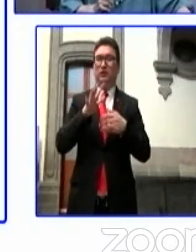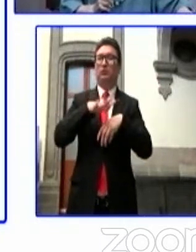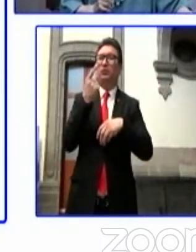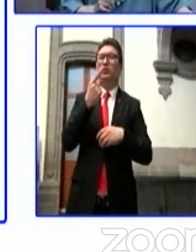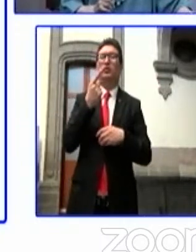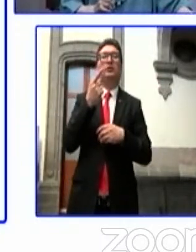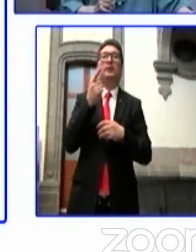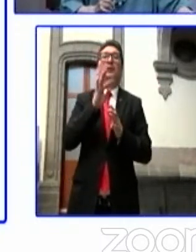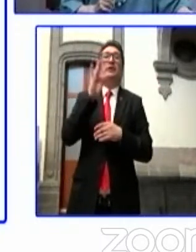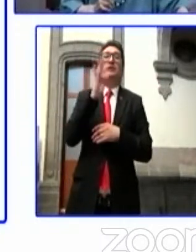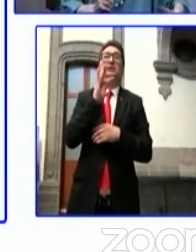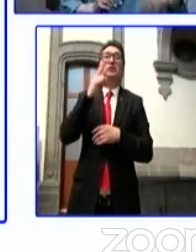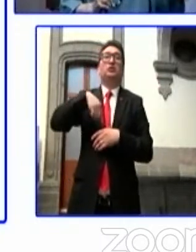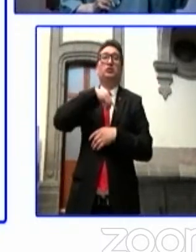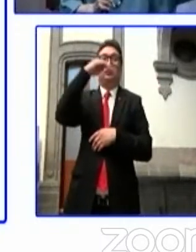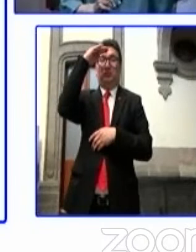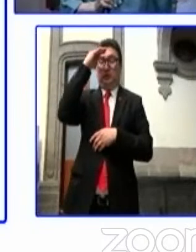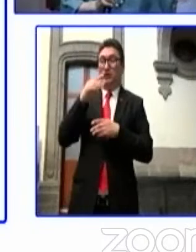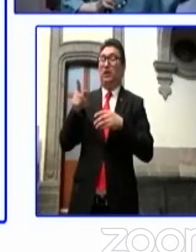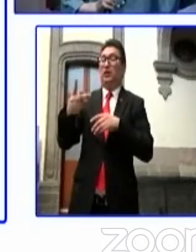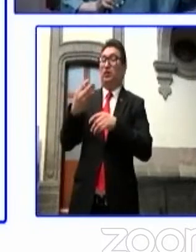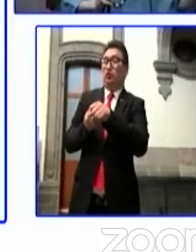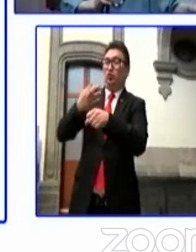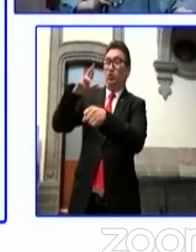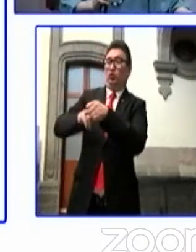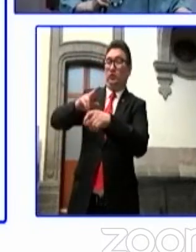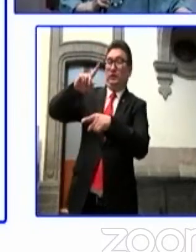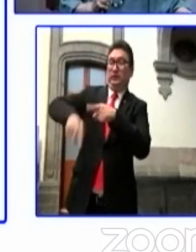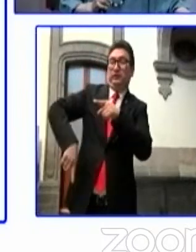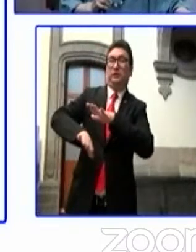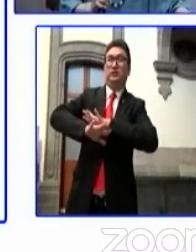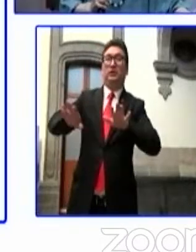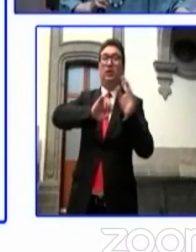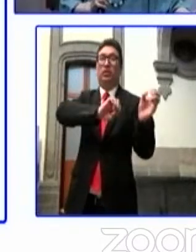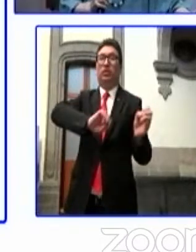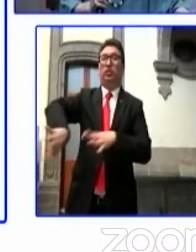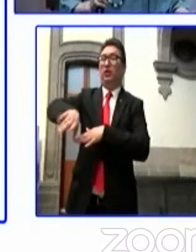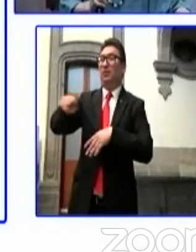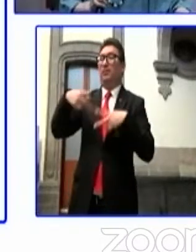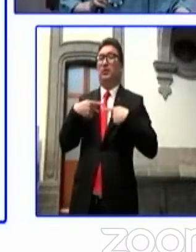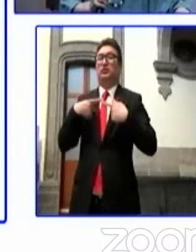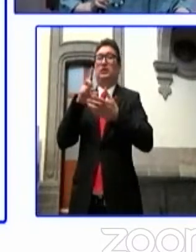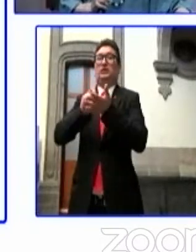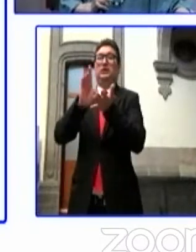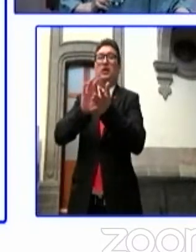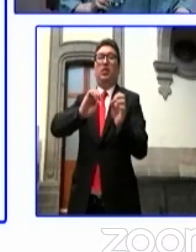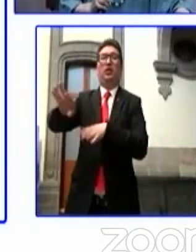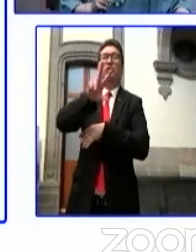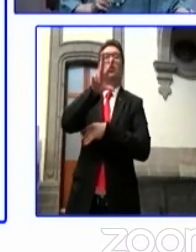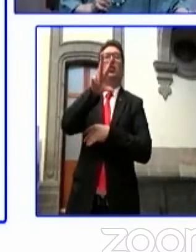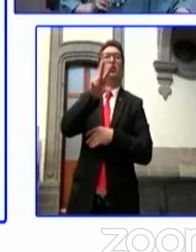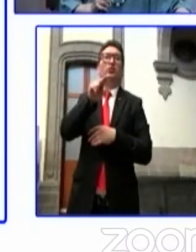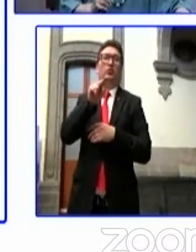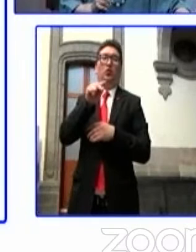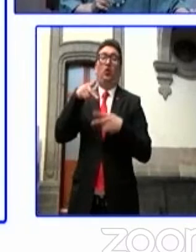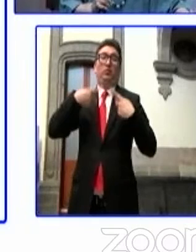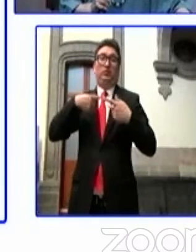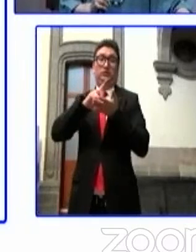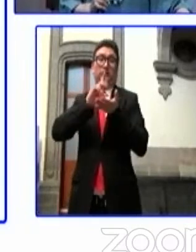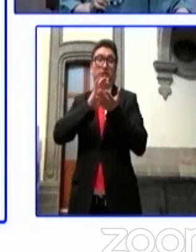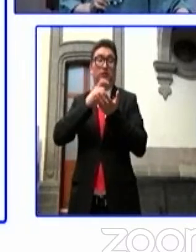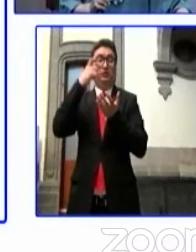se trata de quitar la tutela y aquí se acabó, ¿no? Ya te vamos a dejar ahí solo a persona con discapacidad intelectual o